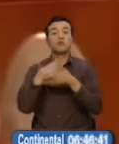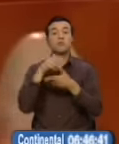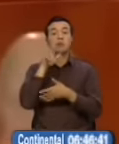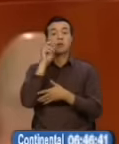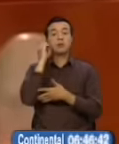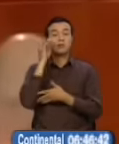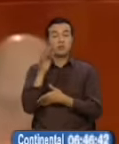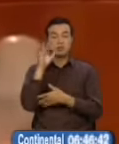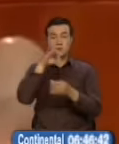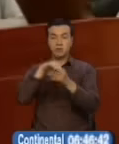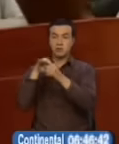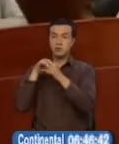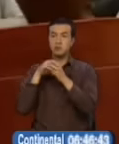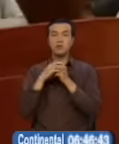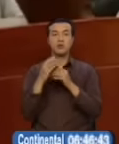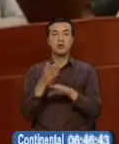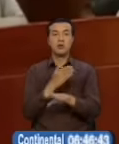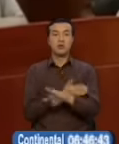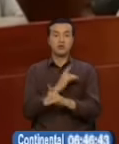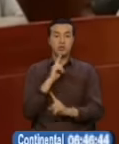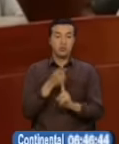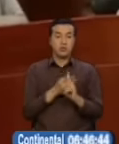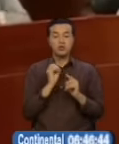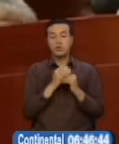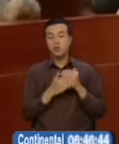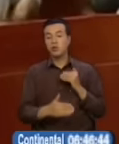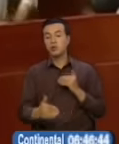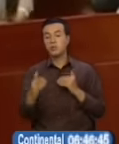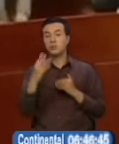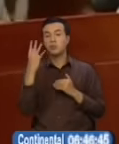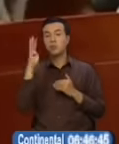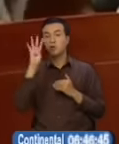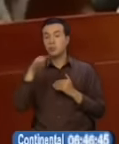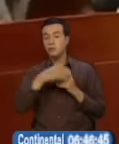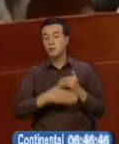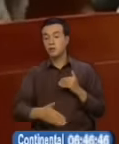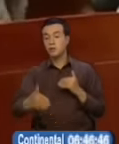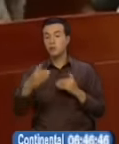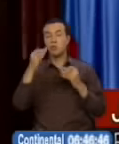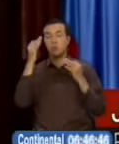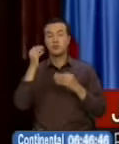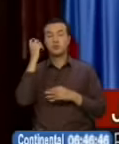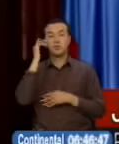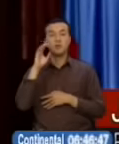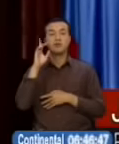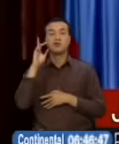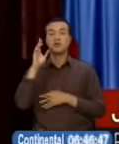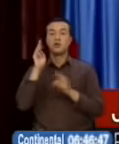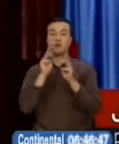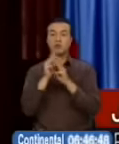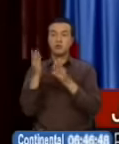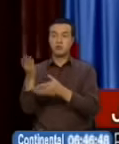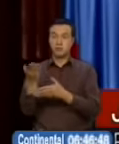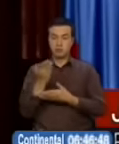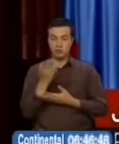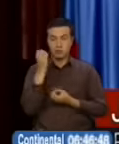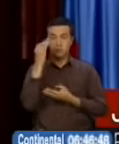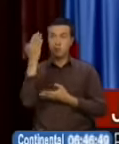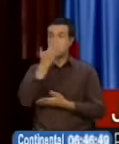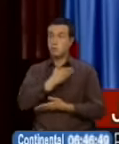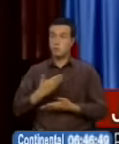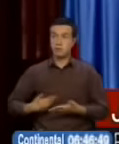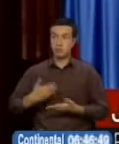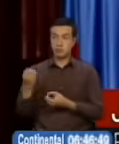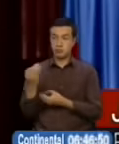Sin embargo, la votación no podrá ser anterior a un mes ni posterior a 4 meses, contados a partir de la fecha en la que el Congreso recibe el informe del